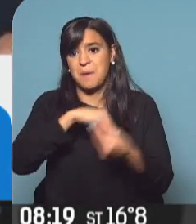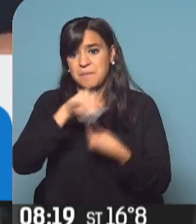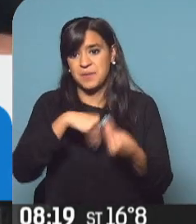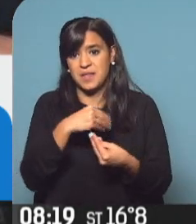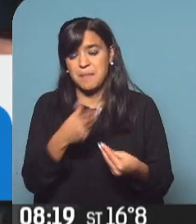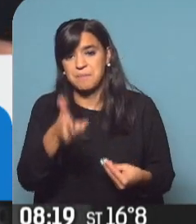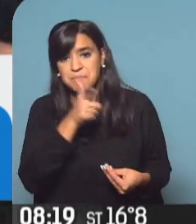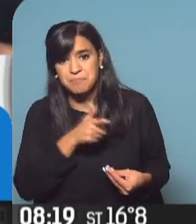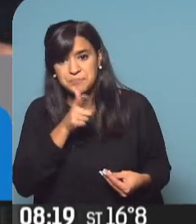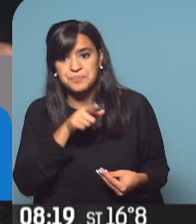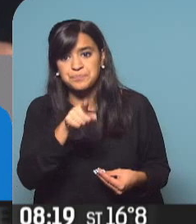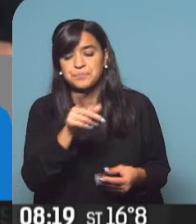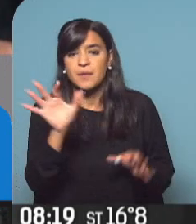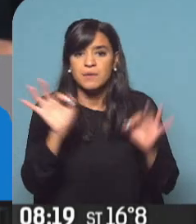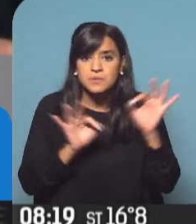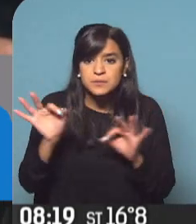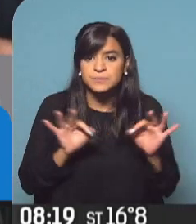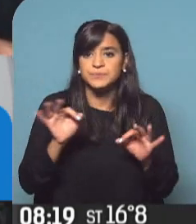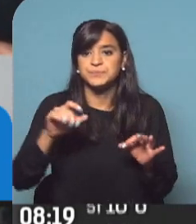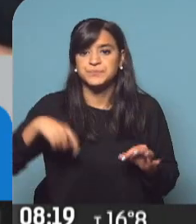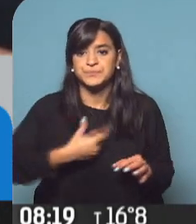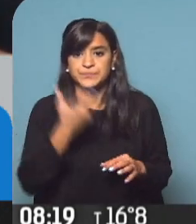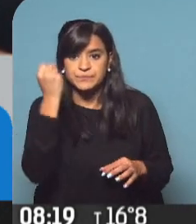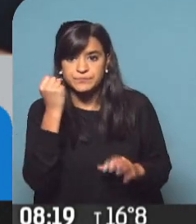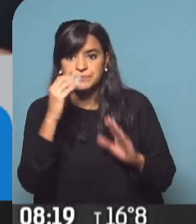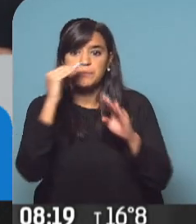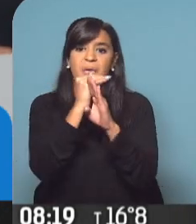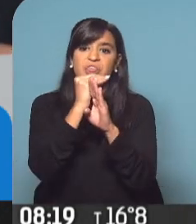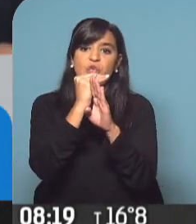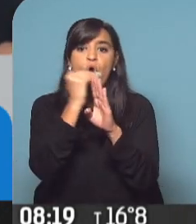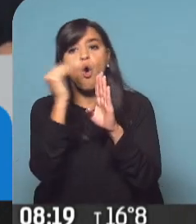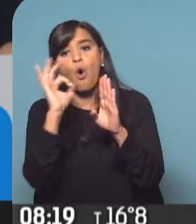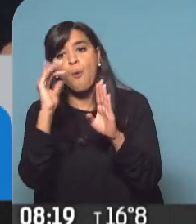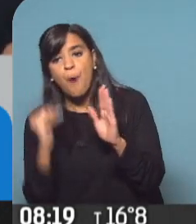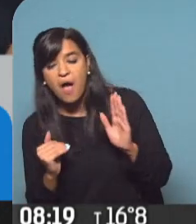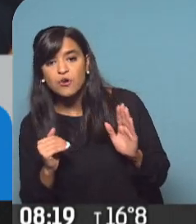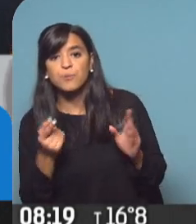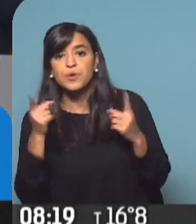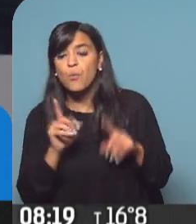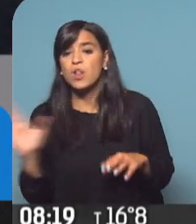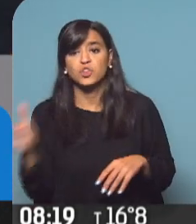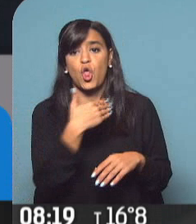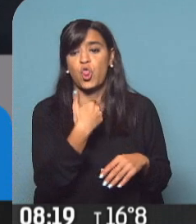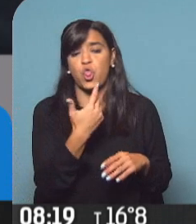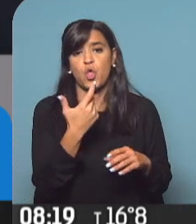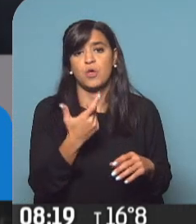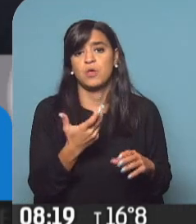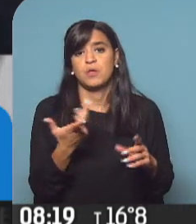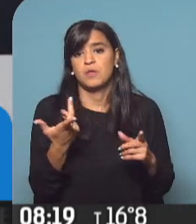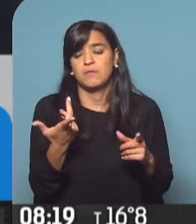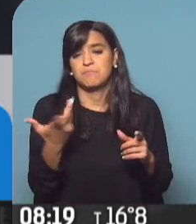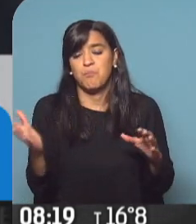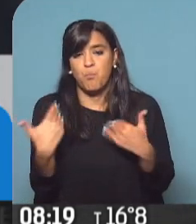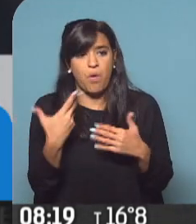viene es una medida para los niveles socioeconómicos medios bajos y bajos sin embargo tienen acceso a todos los niveles porque están grandes largas